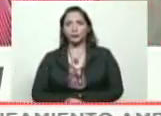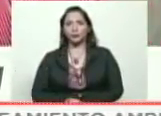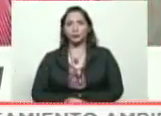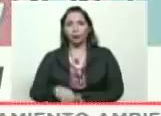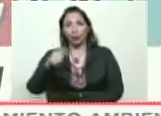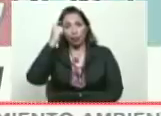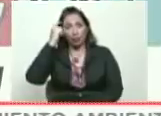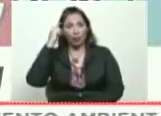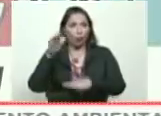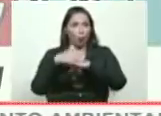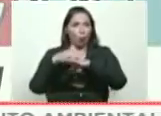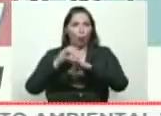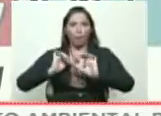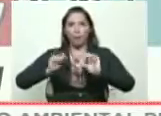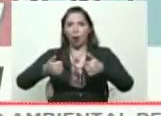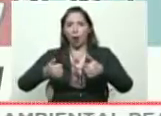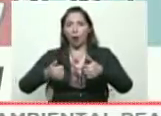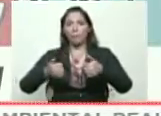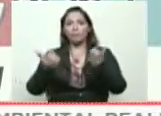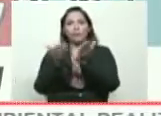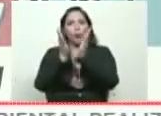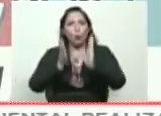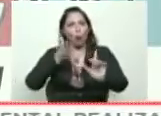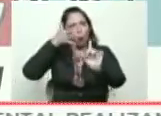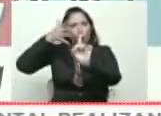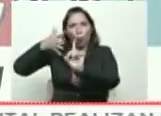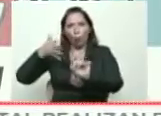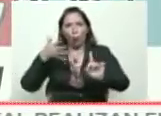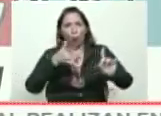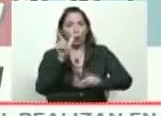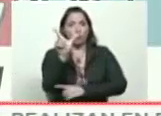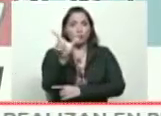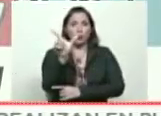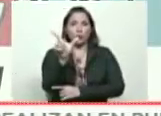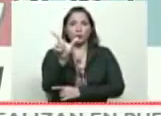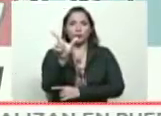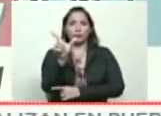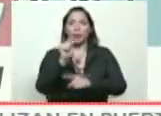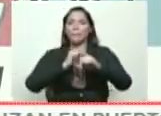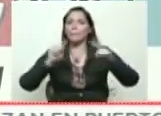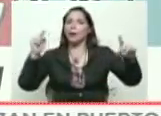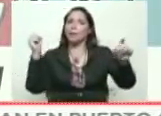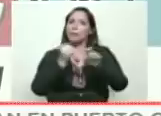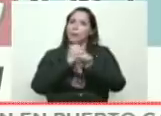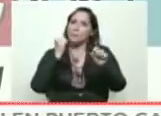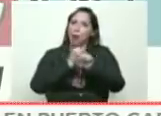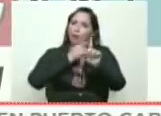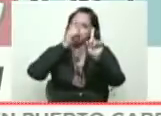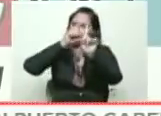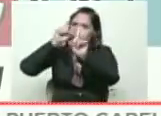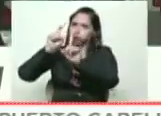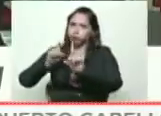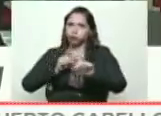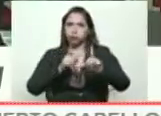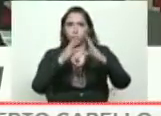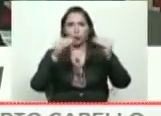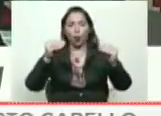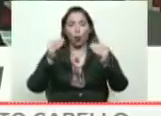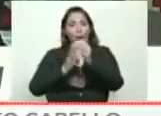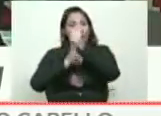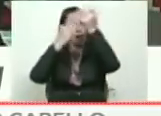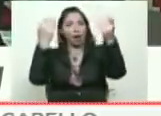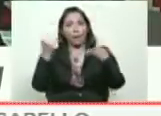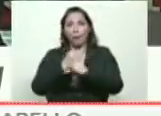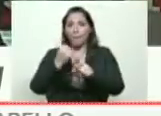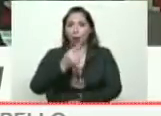día jueves arrancaremos con la escuela de formación del Partido Socialista para las trabajadoras y los trabajadores. A todos nuestros líderes trabajadores,